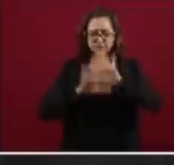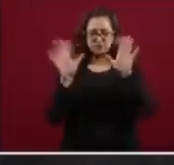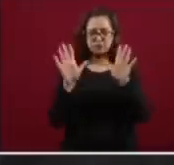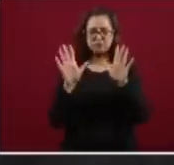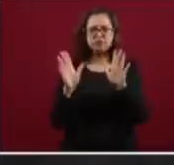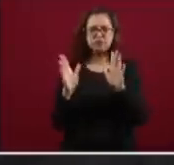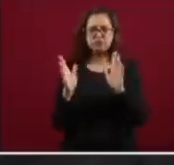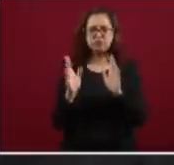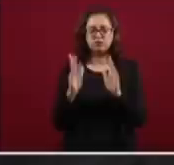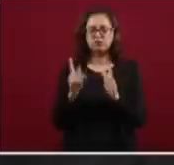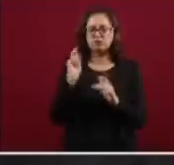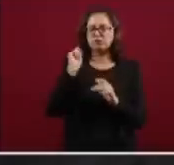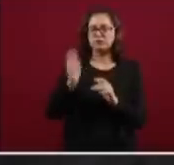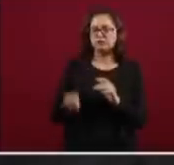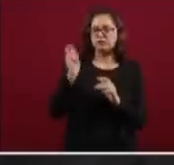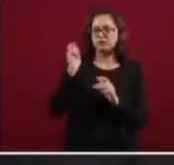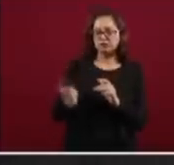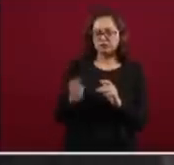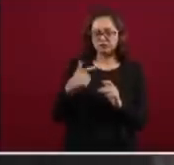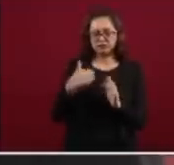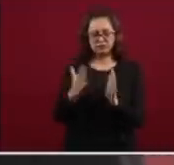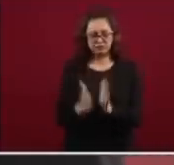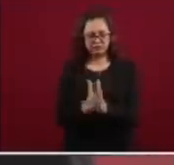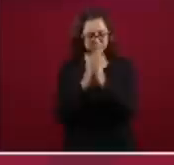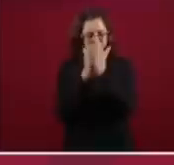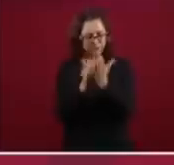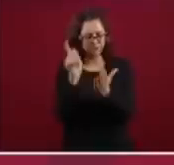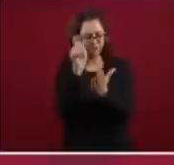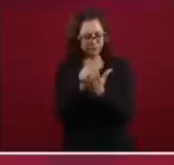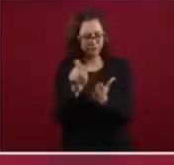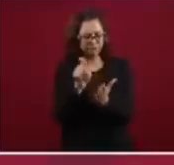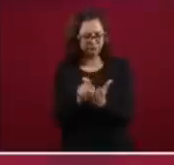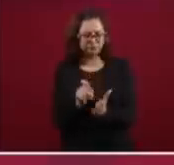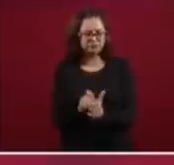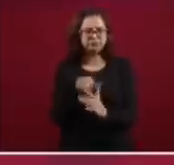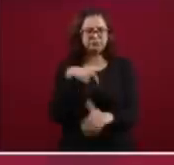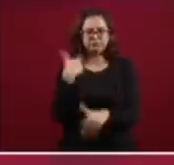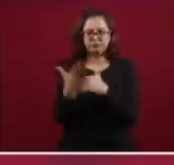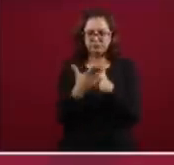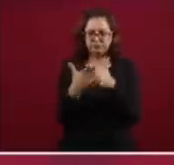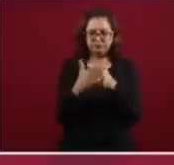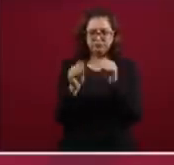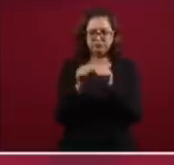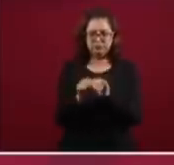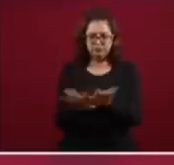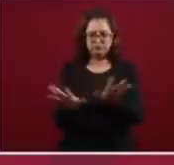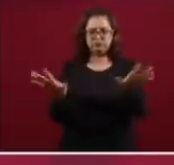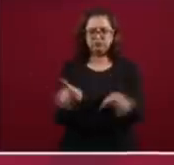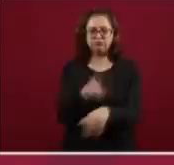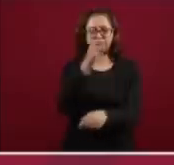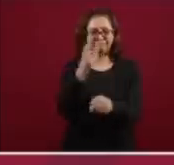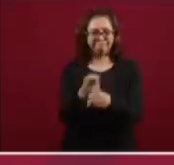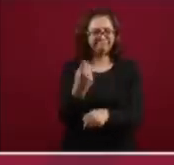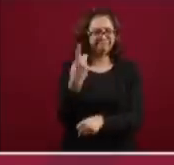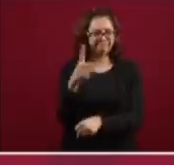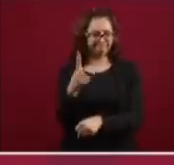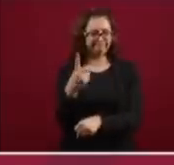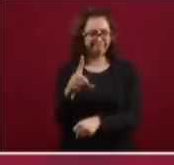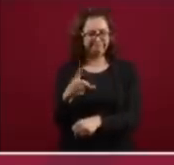libro que se va a dar a conocer el día primero de diciembre